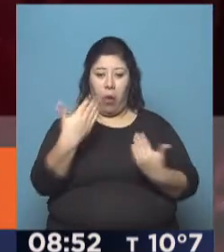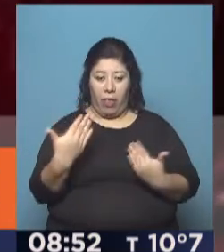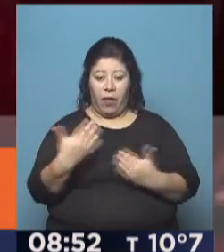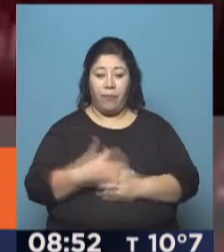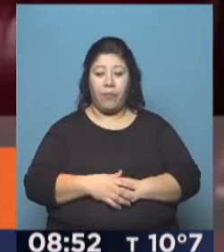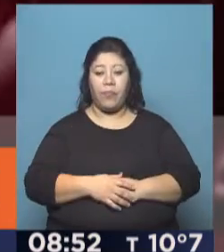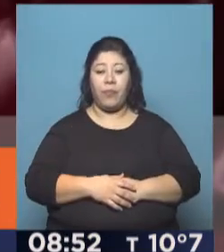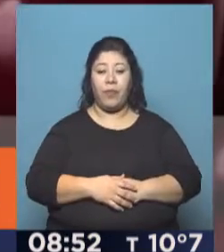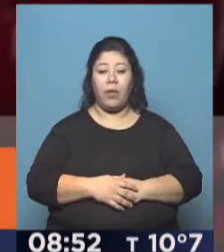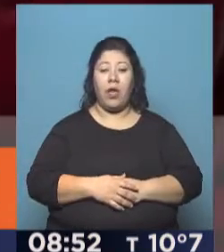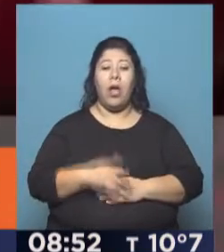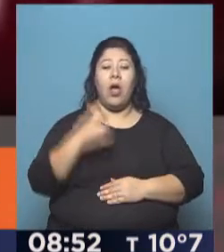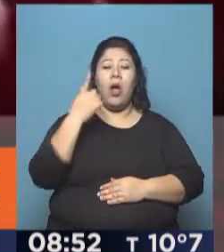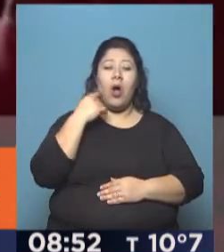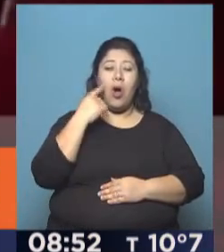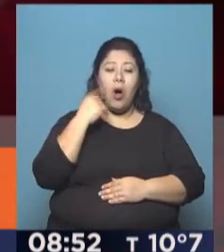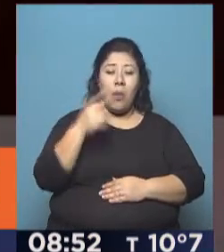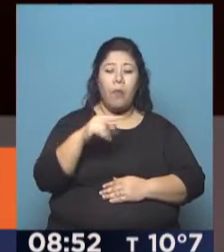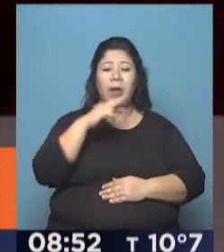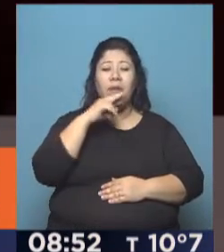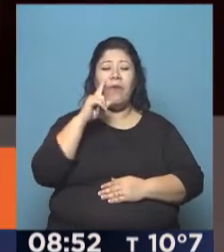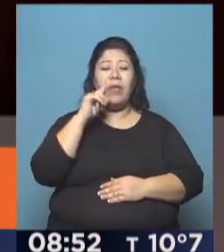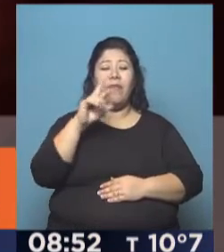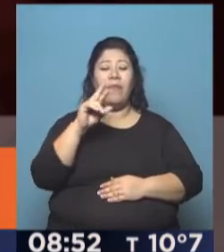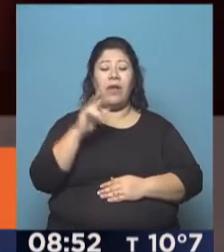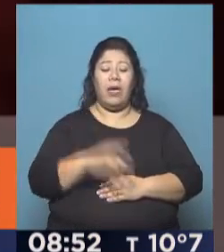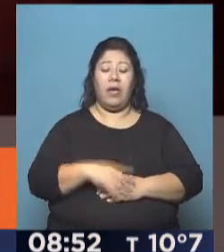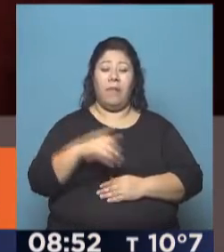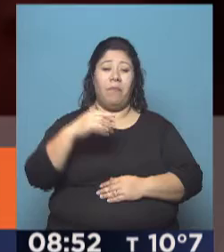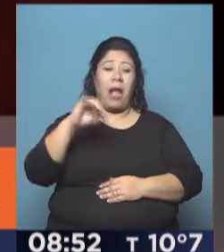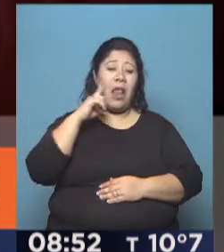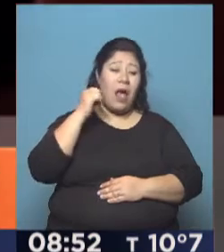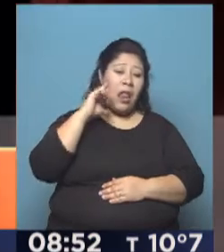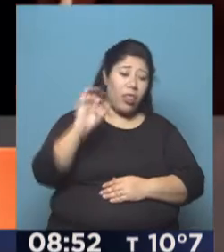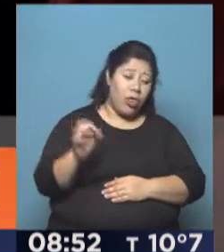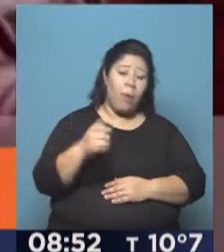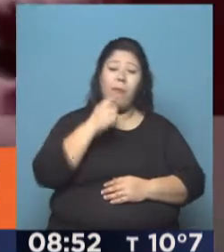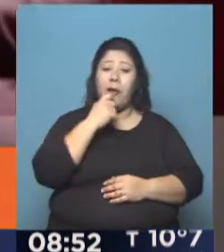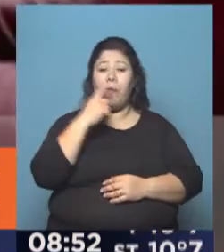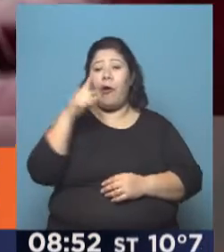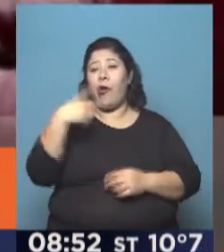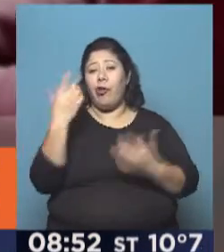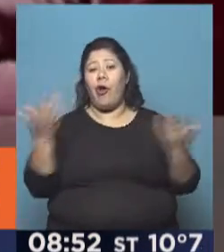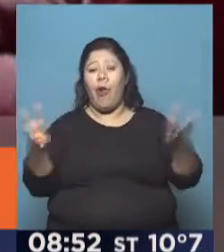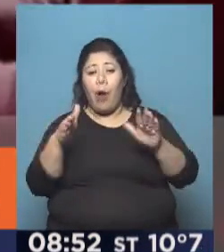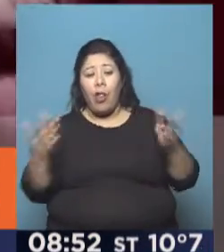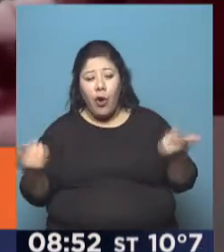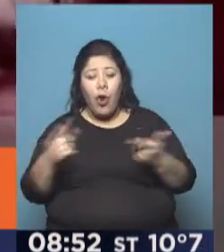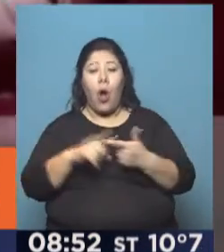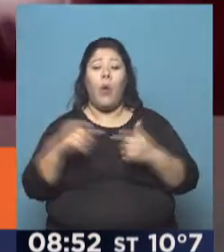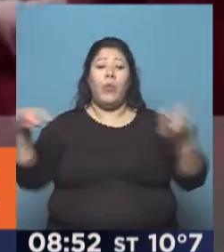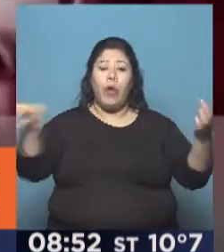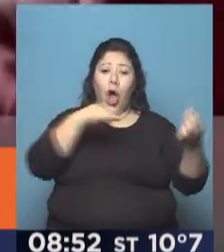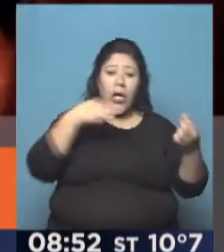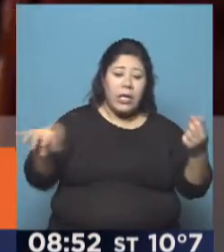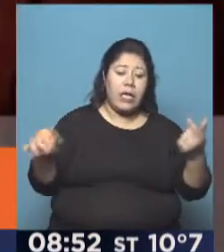que hicieron Piazzolla y Gary Barton y que hicieron posible el trabajo de muchas personas como Nicolás Enrich en bandoneón, Sebastián Prusak en violín, Daniel